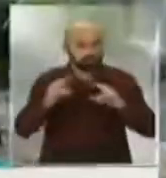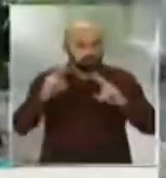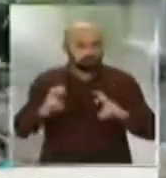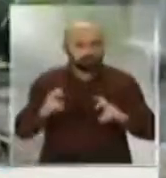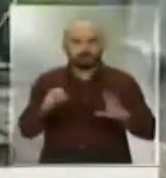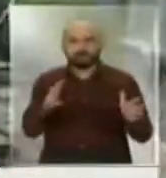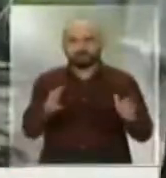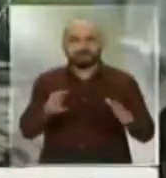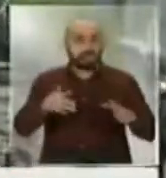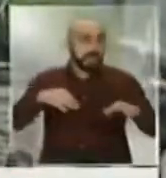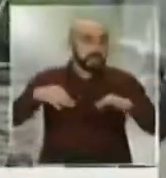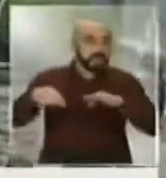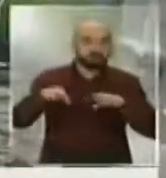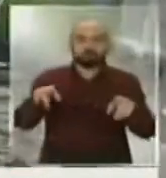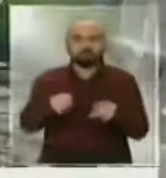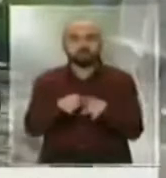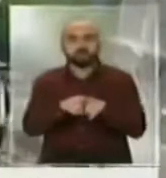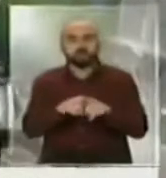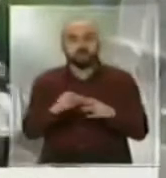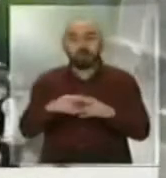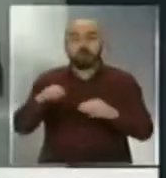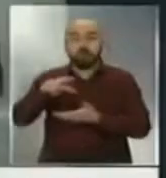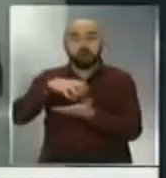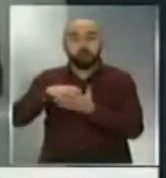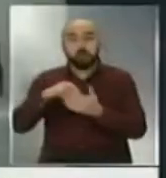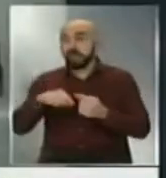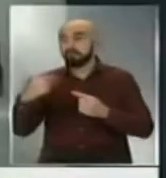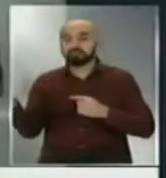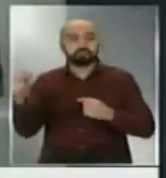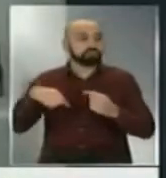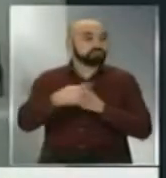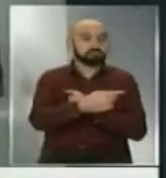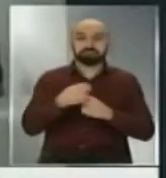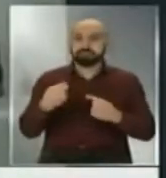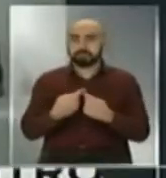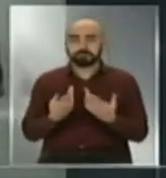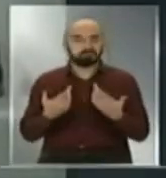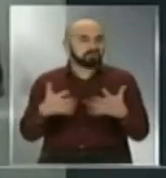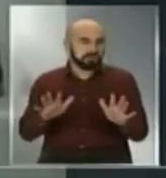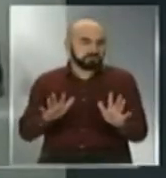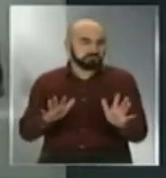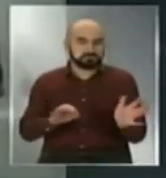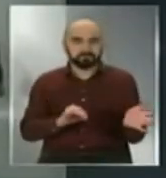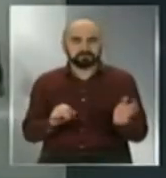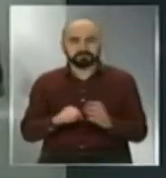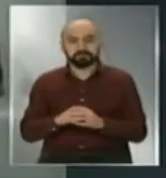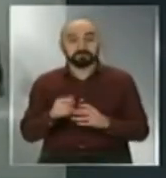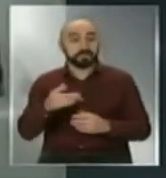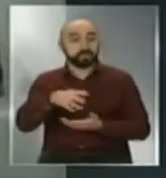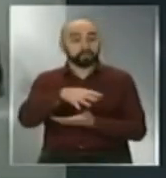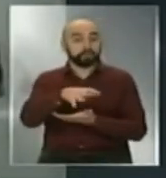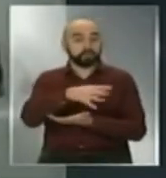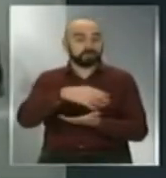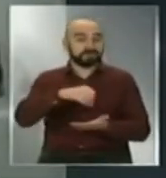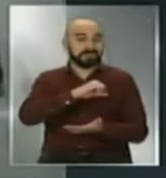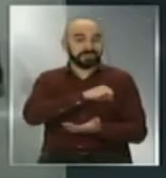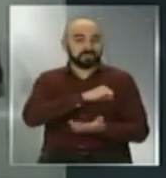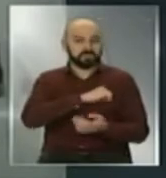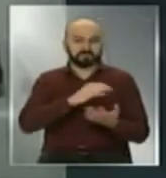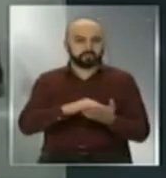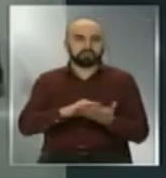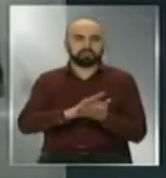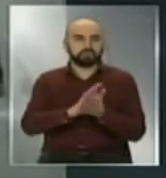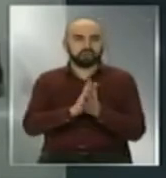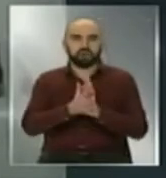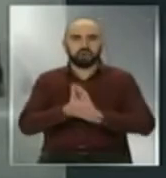Ingeniería. Los viajes entre comunas ya están de vuelta. No solo para Santiago Centro o para la ciudad de Santiago, sino que en todas las regiones